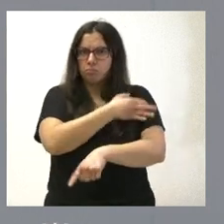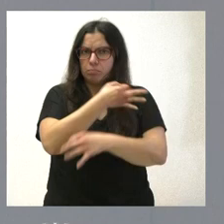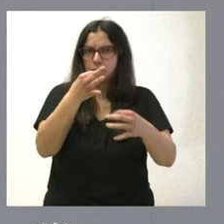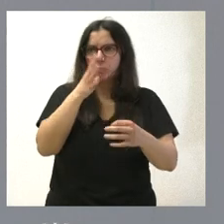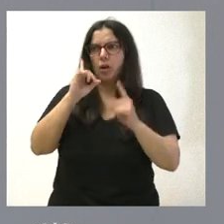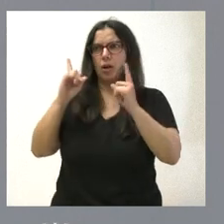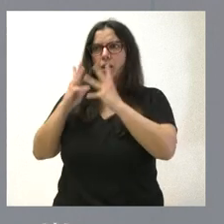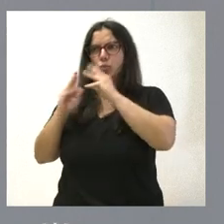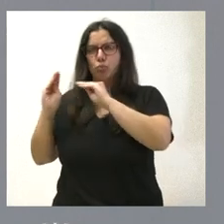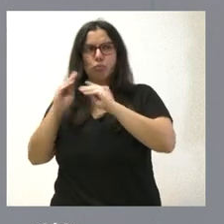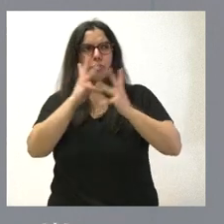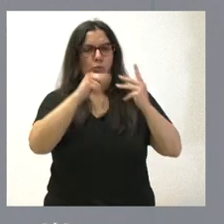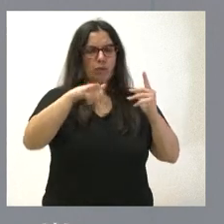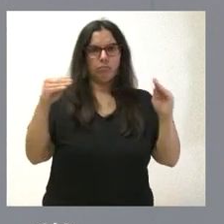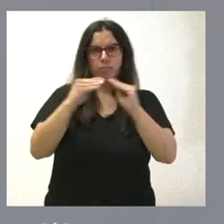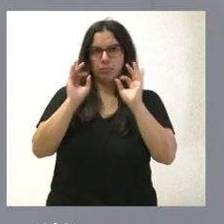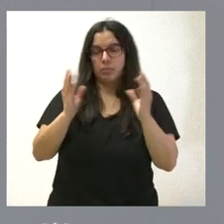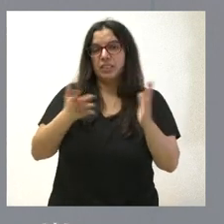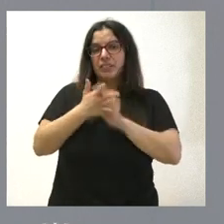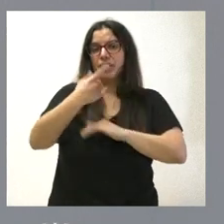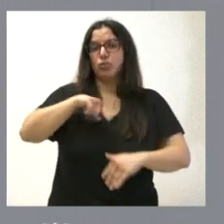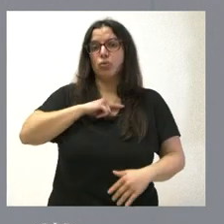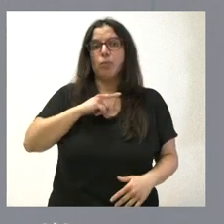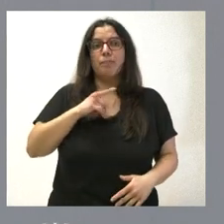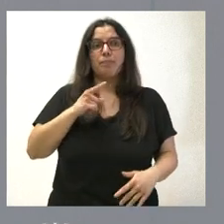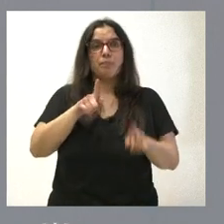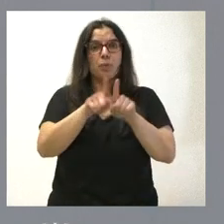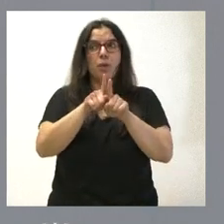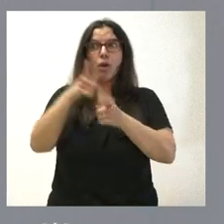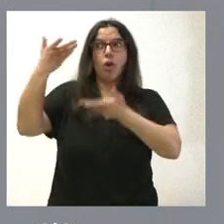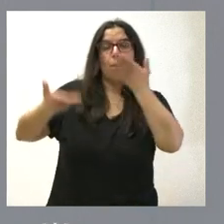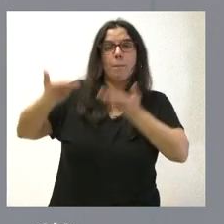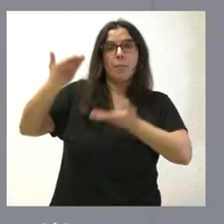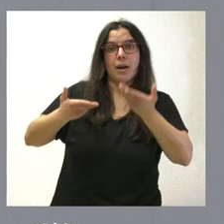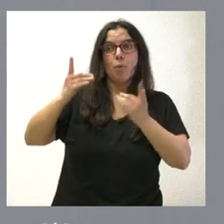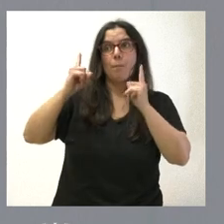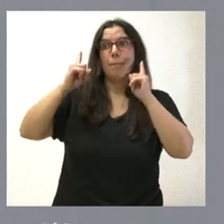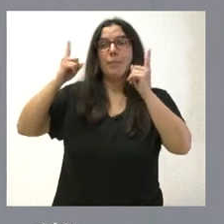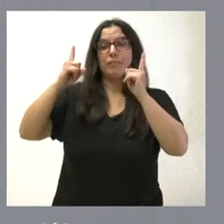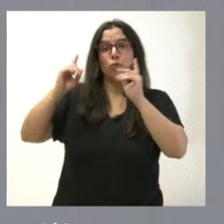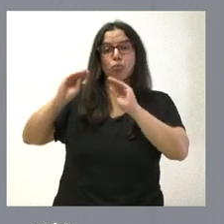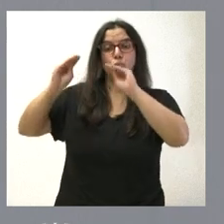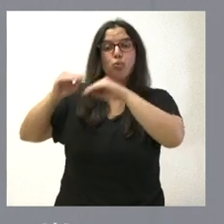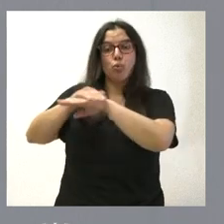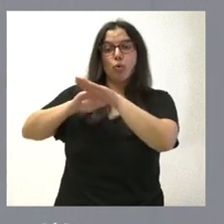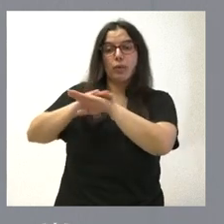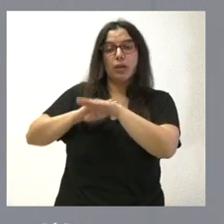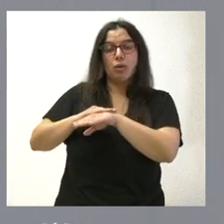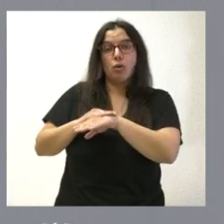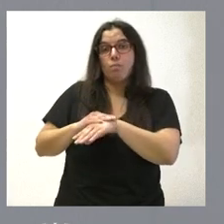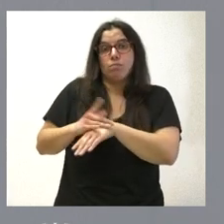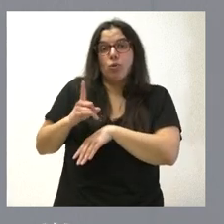él tiene y por tanto no se trata de que nosotros nos comparemos con una previsión que ha hecho el gobierno si esa